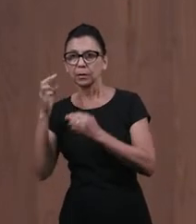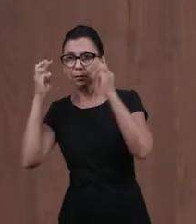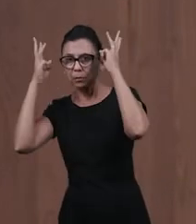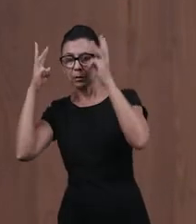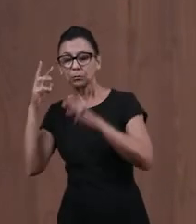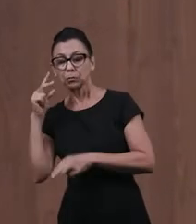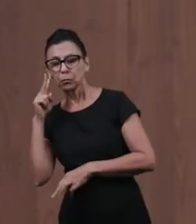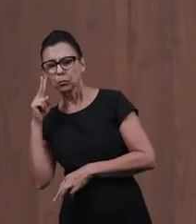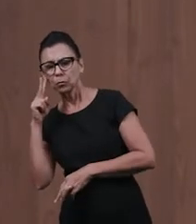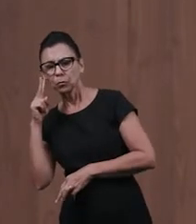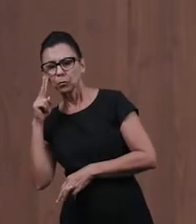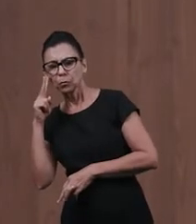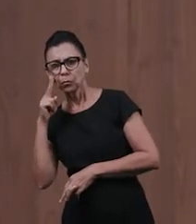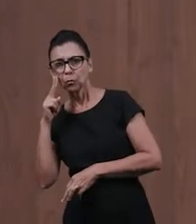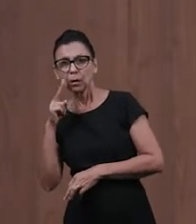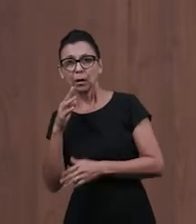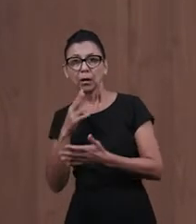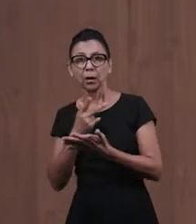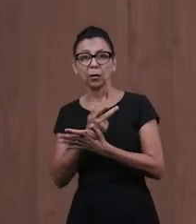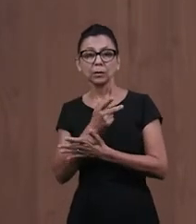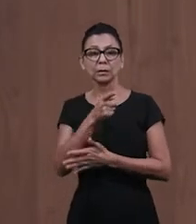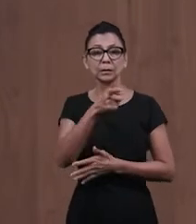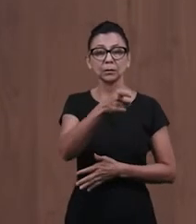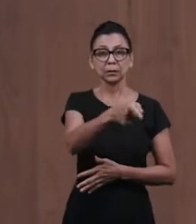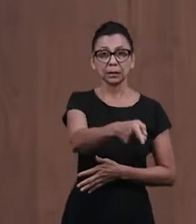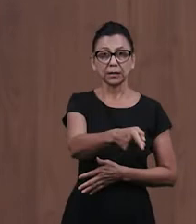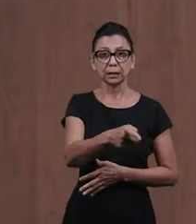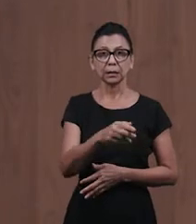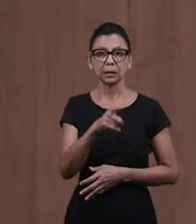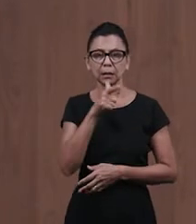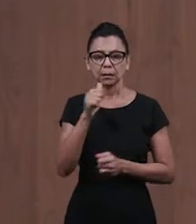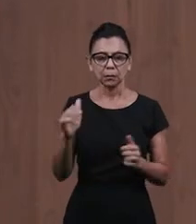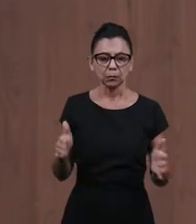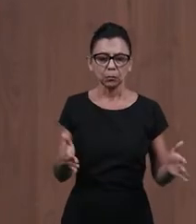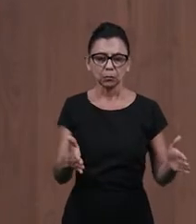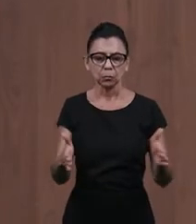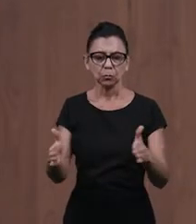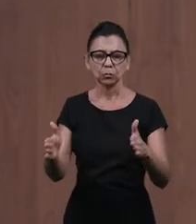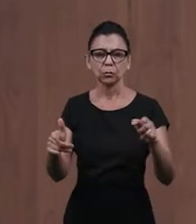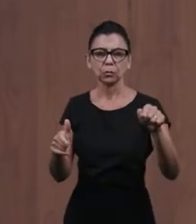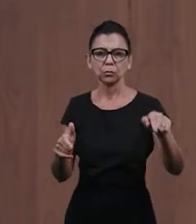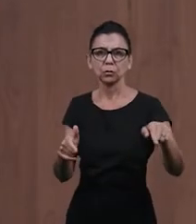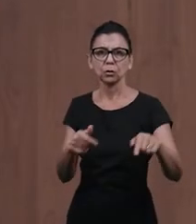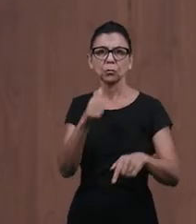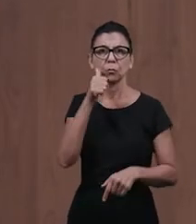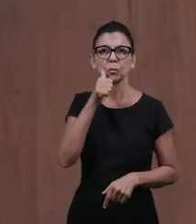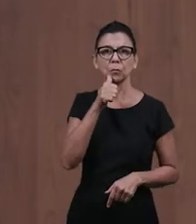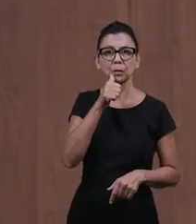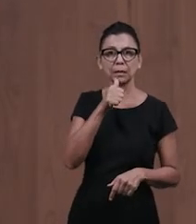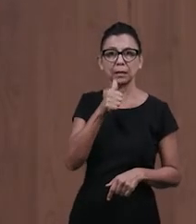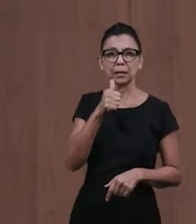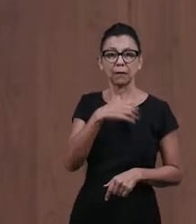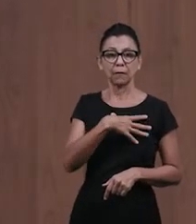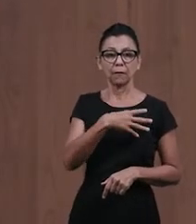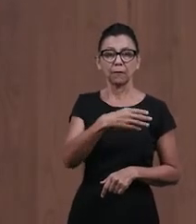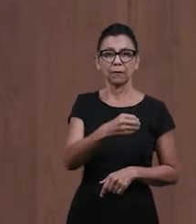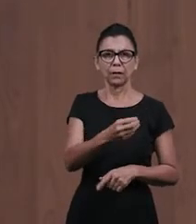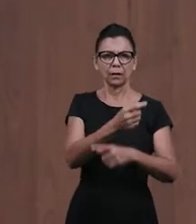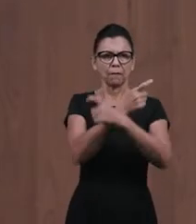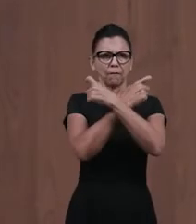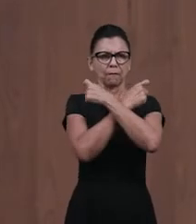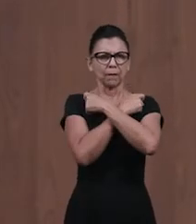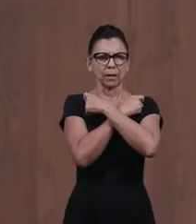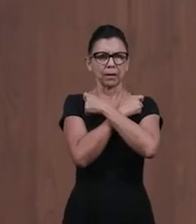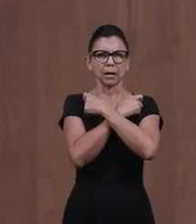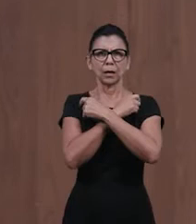y otras mujeres que estaban en el río bañándose. Y María, hermana de Moisés, le dijo así a